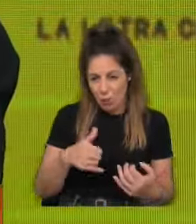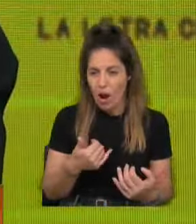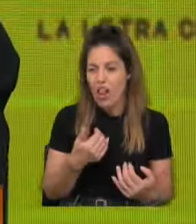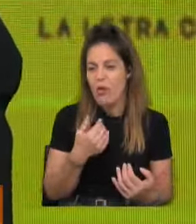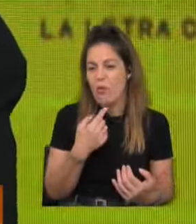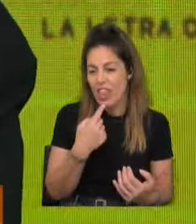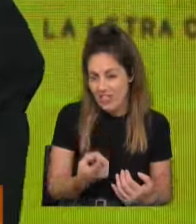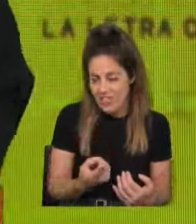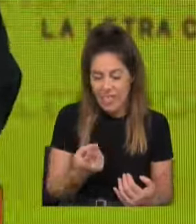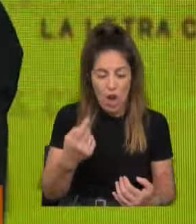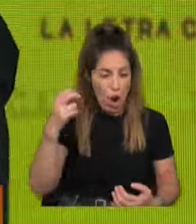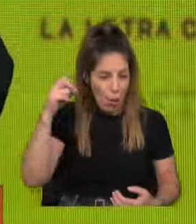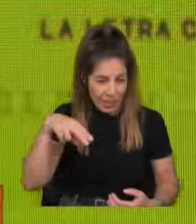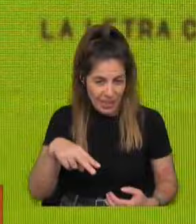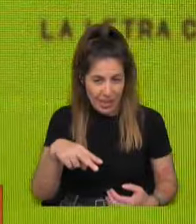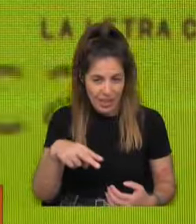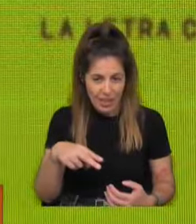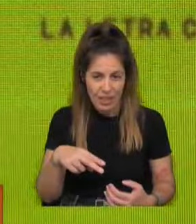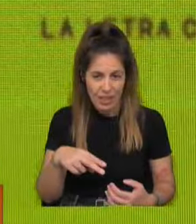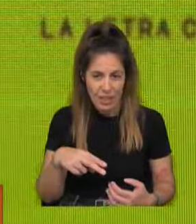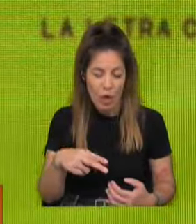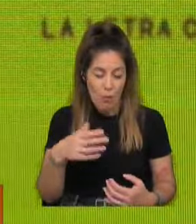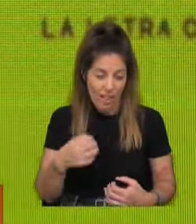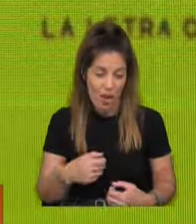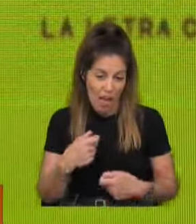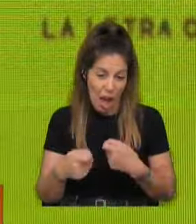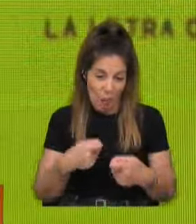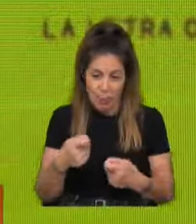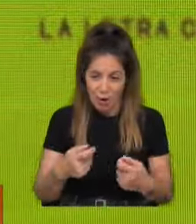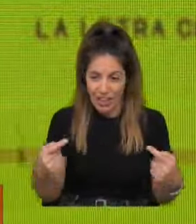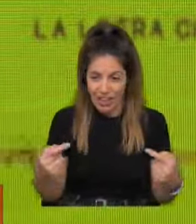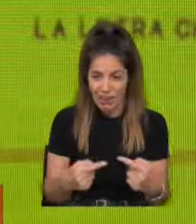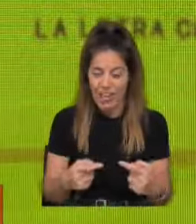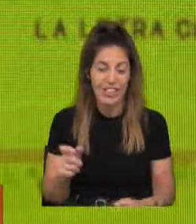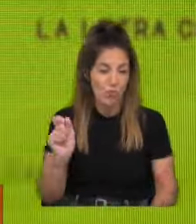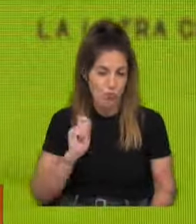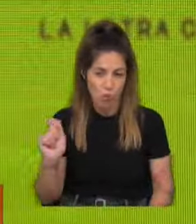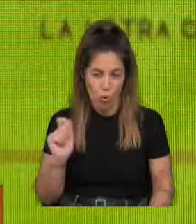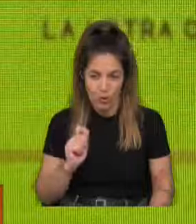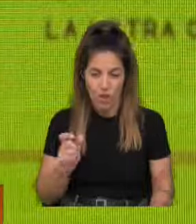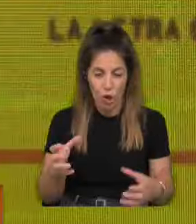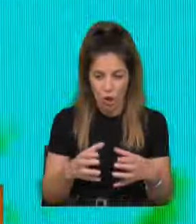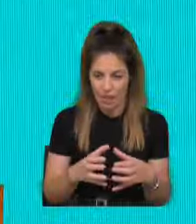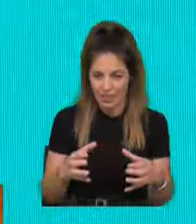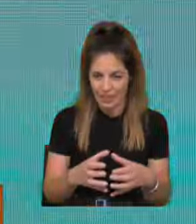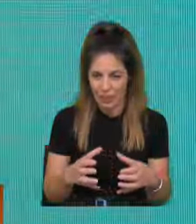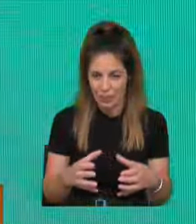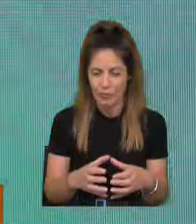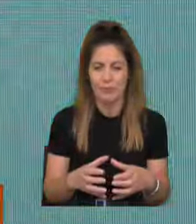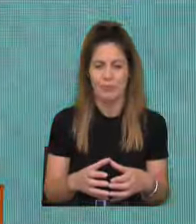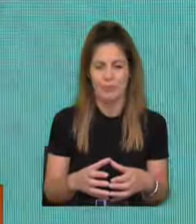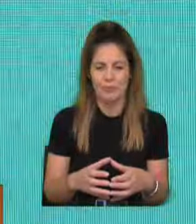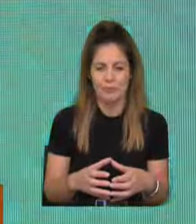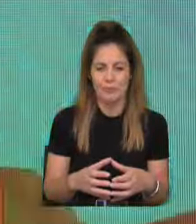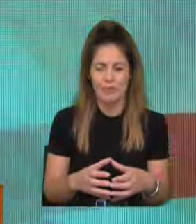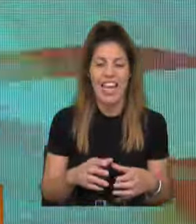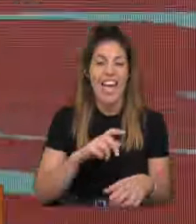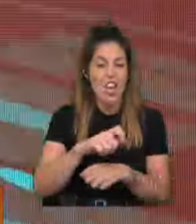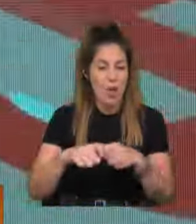eh Por honestidad intelectual parece que que aporta al debate al debate público al debate colectivo eh en el